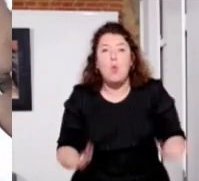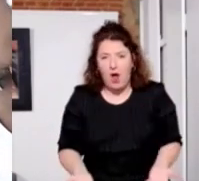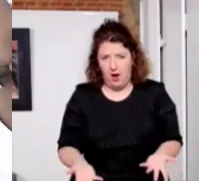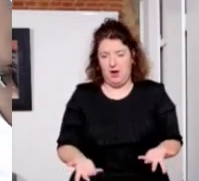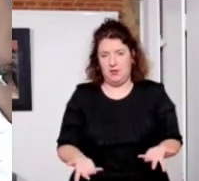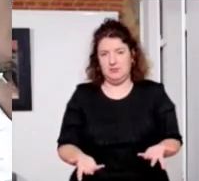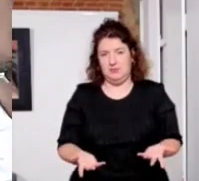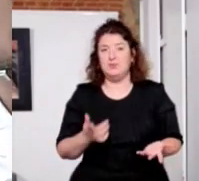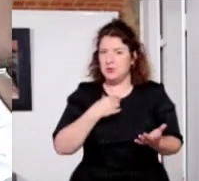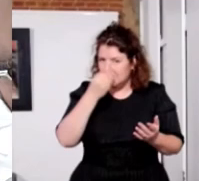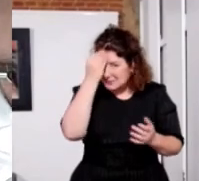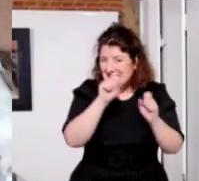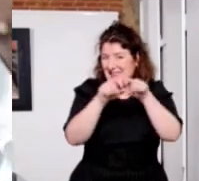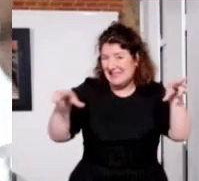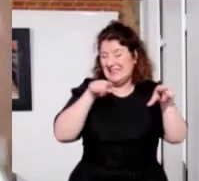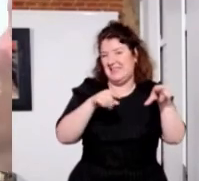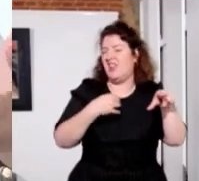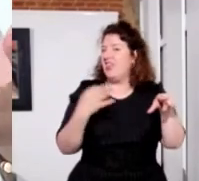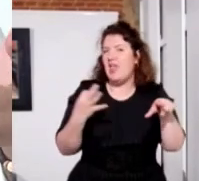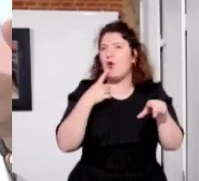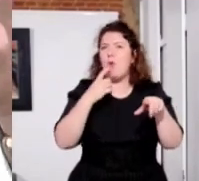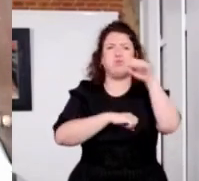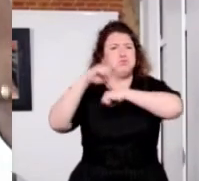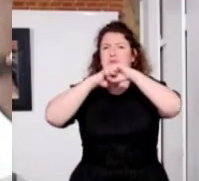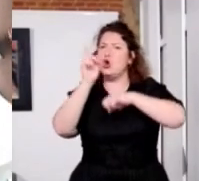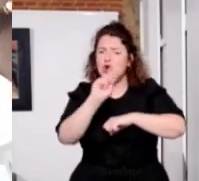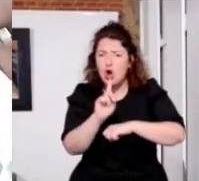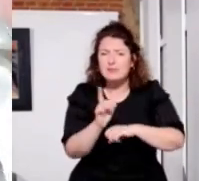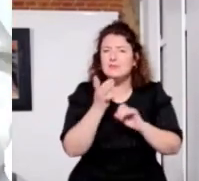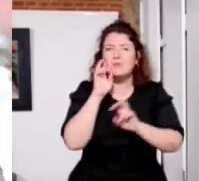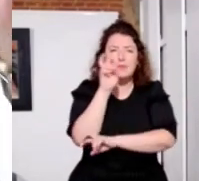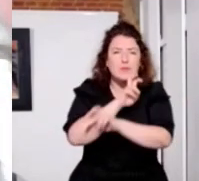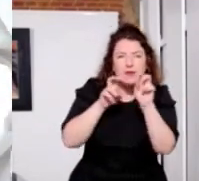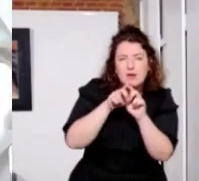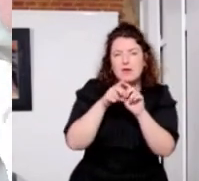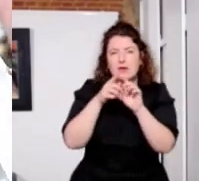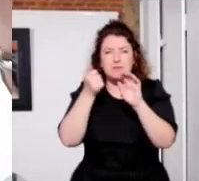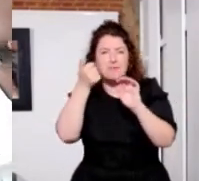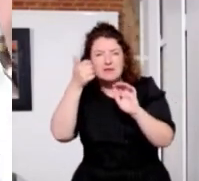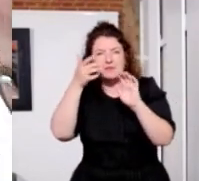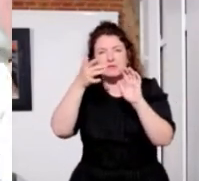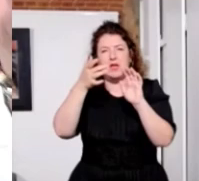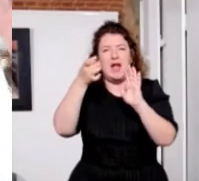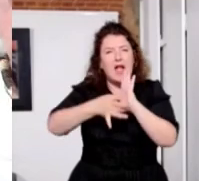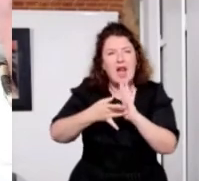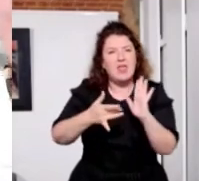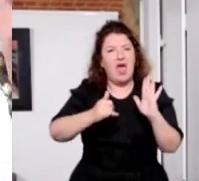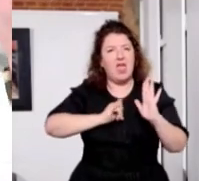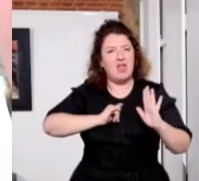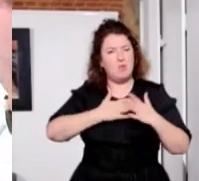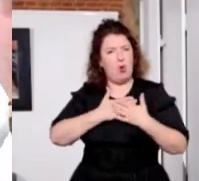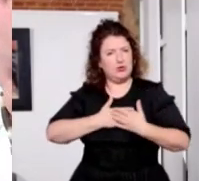la Volunteca no solo tenía que ser acumulación de cosas, sino dirección, horizonte, identidad de un